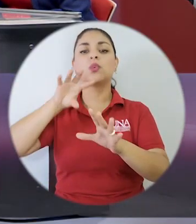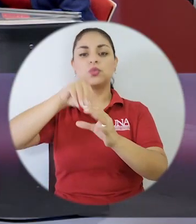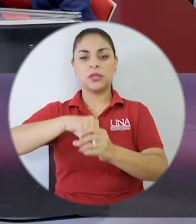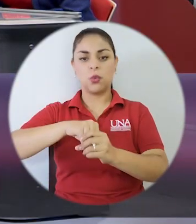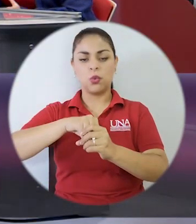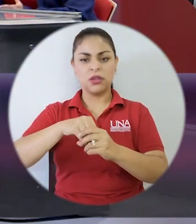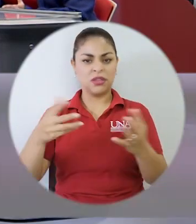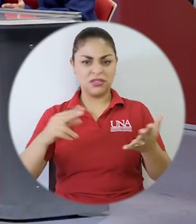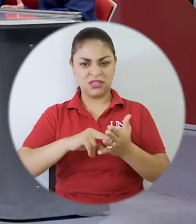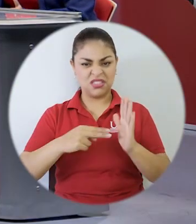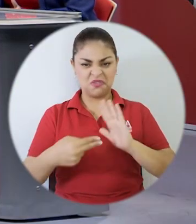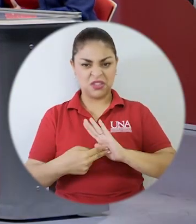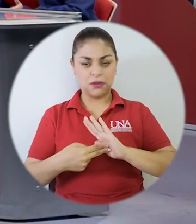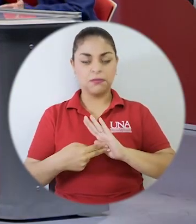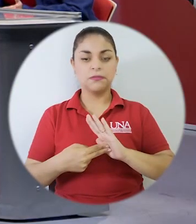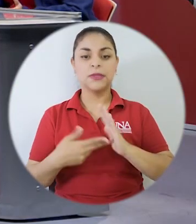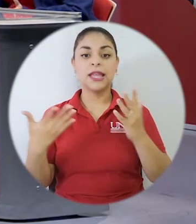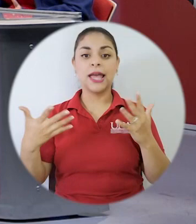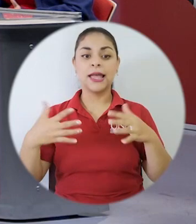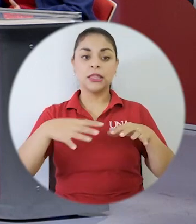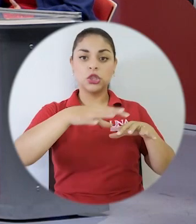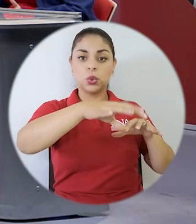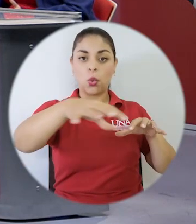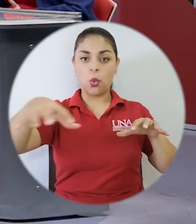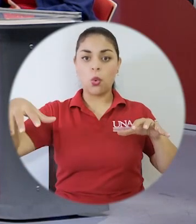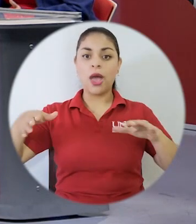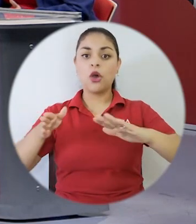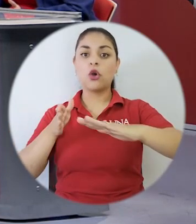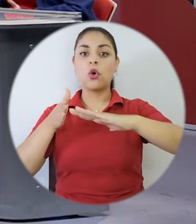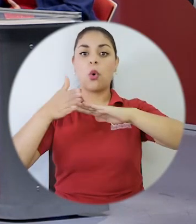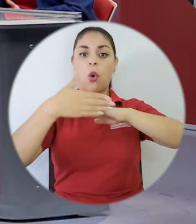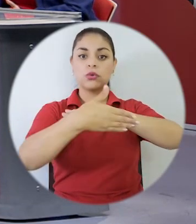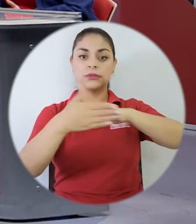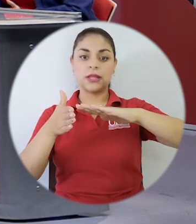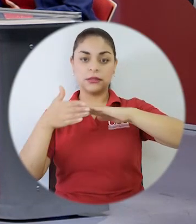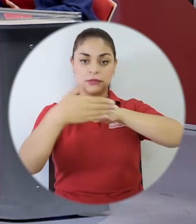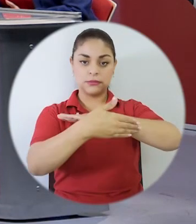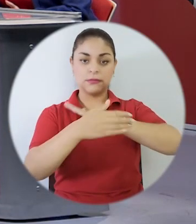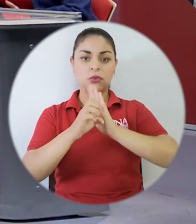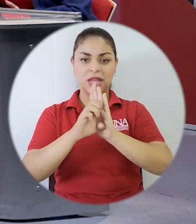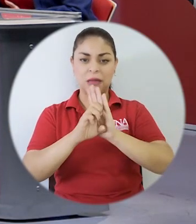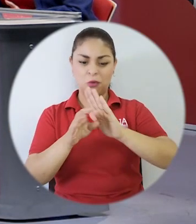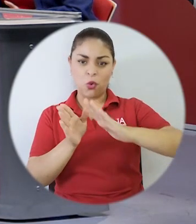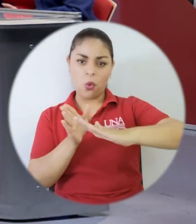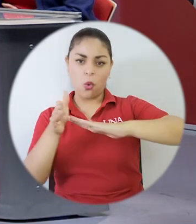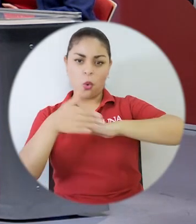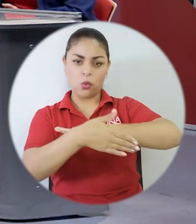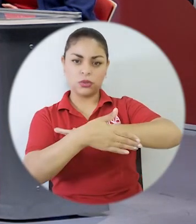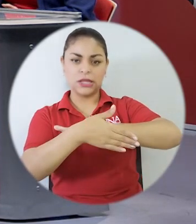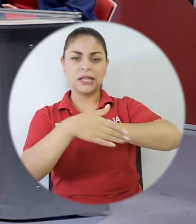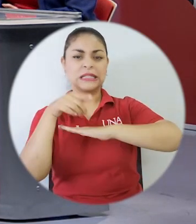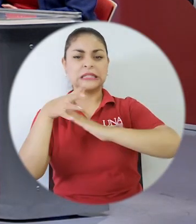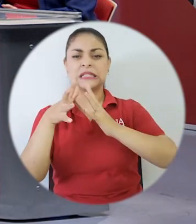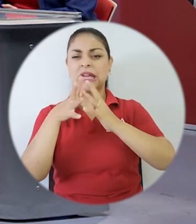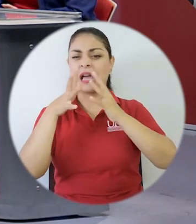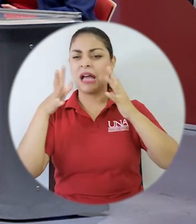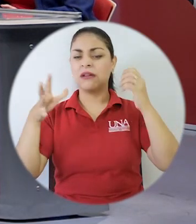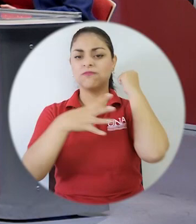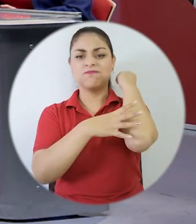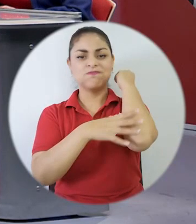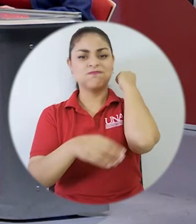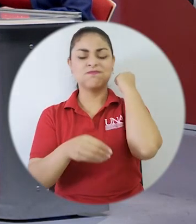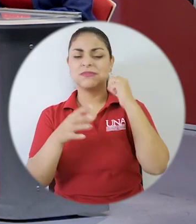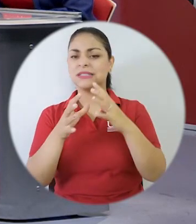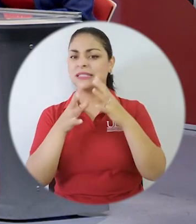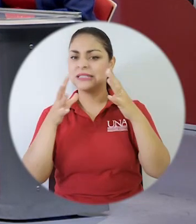realmente inclusivo. ¿Y qué significa eso? Significa que los territorios, las costas, por ejemplo, donde hay unos niveles